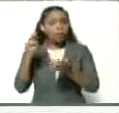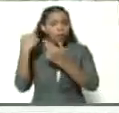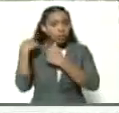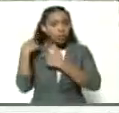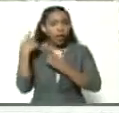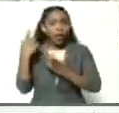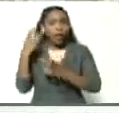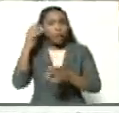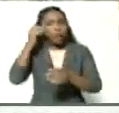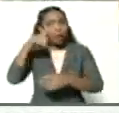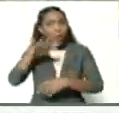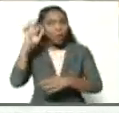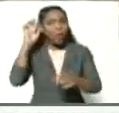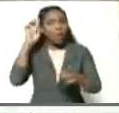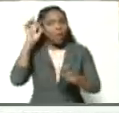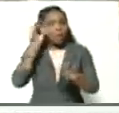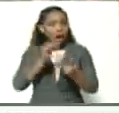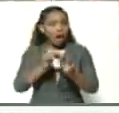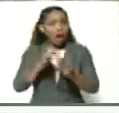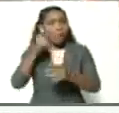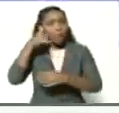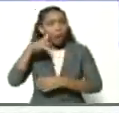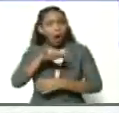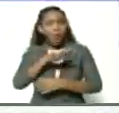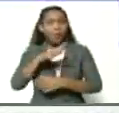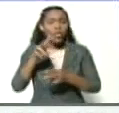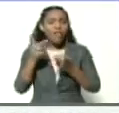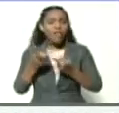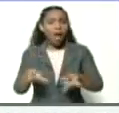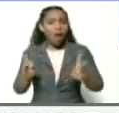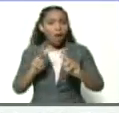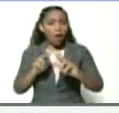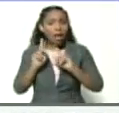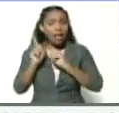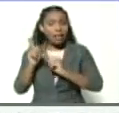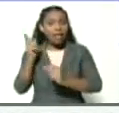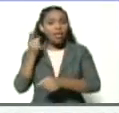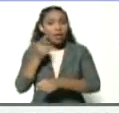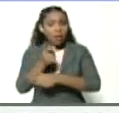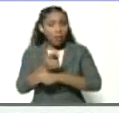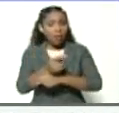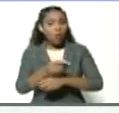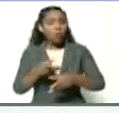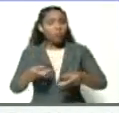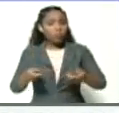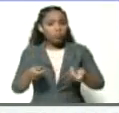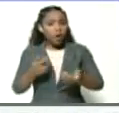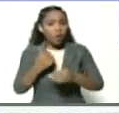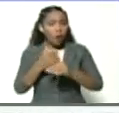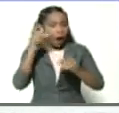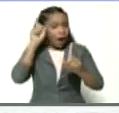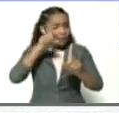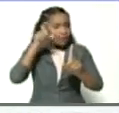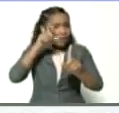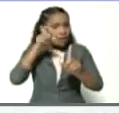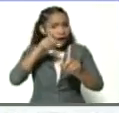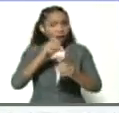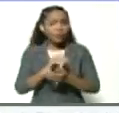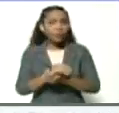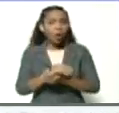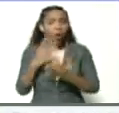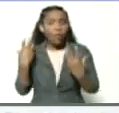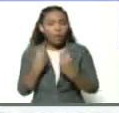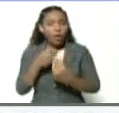pueblo de fe, es un pueblo de valores. Y así debemos cultivarlo. Compañera